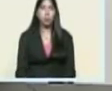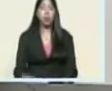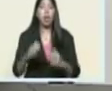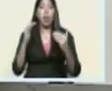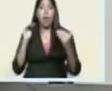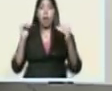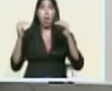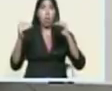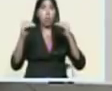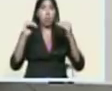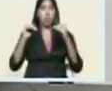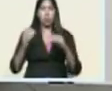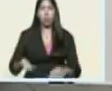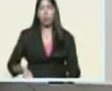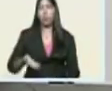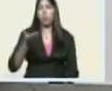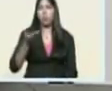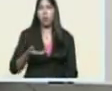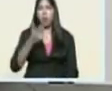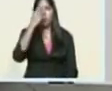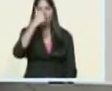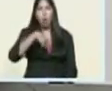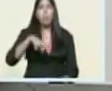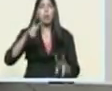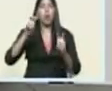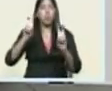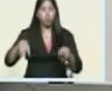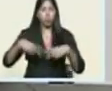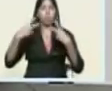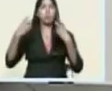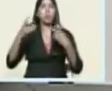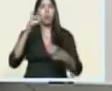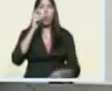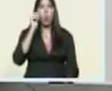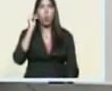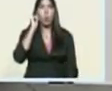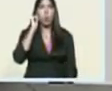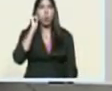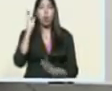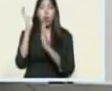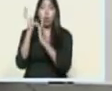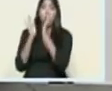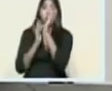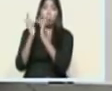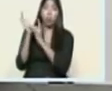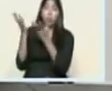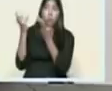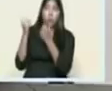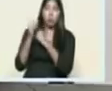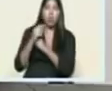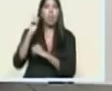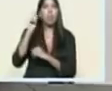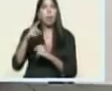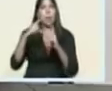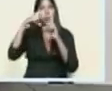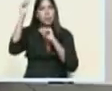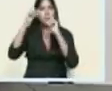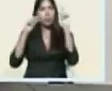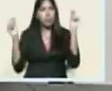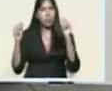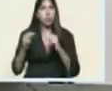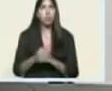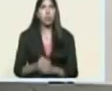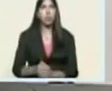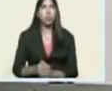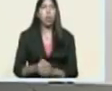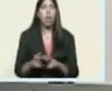espiritual. Decía que era lo fundamental, el hombre nuevo, la mujer nueva, de Cristo, Redentor, del Che, del